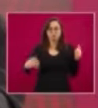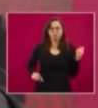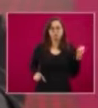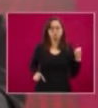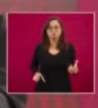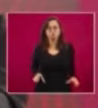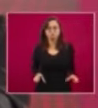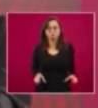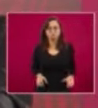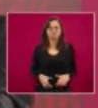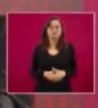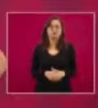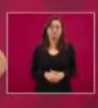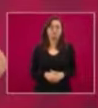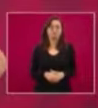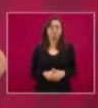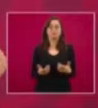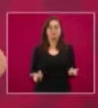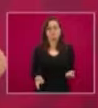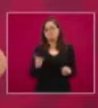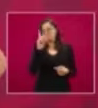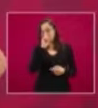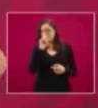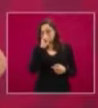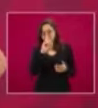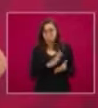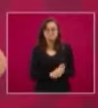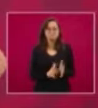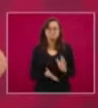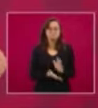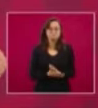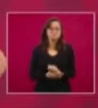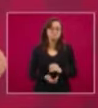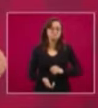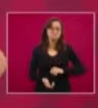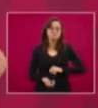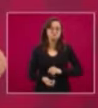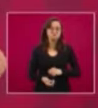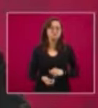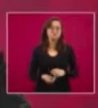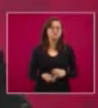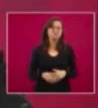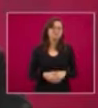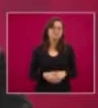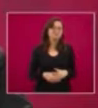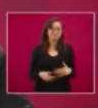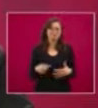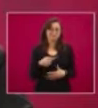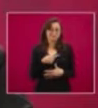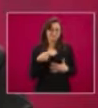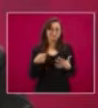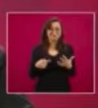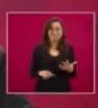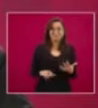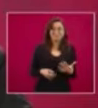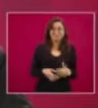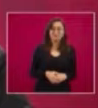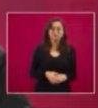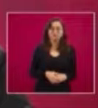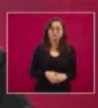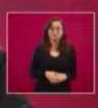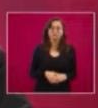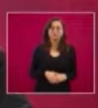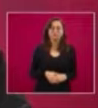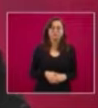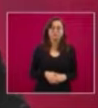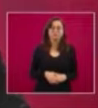exactamente noviembre de 2019, fines de noviembre de 2019, hay un descenso de 11%, ¿no?, en aprobación. Pero bueno, en noviembre